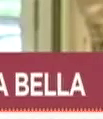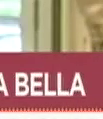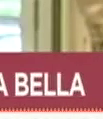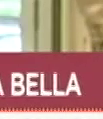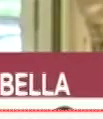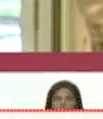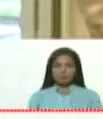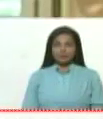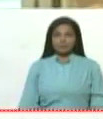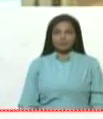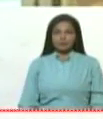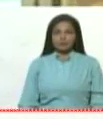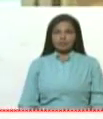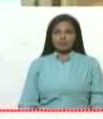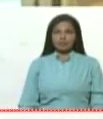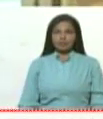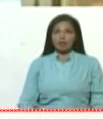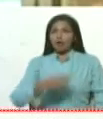Catarro viruleado,